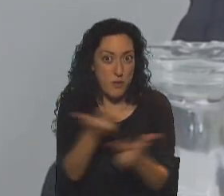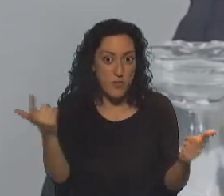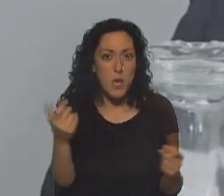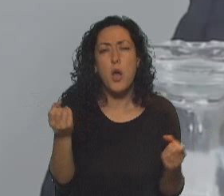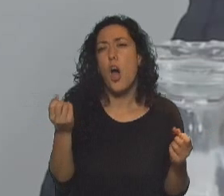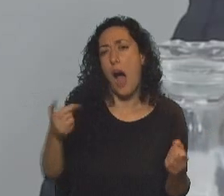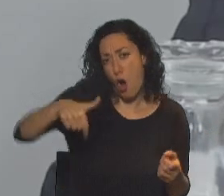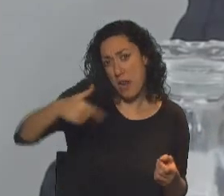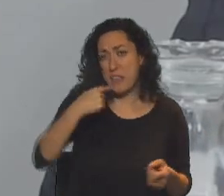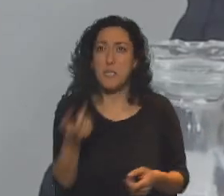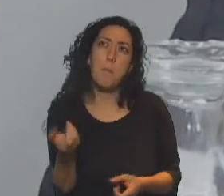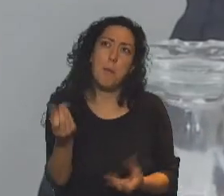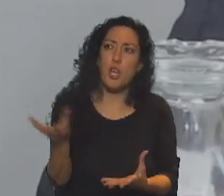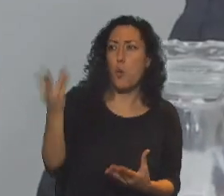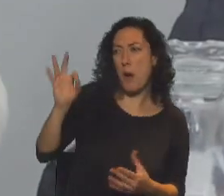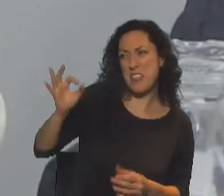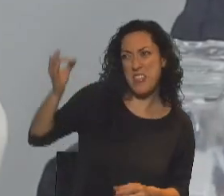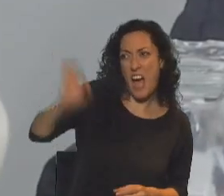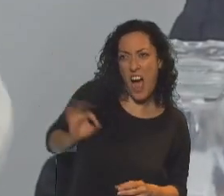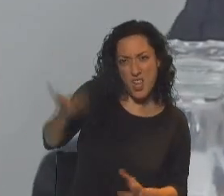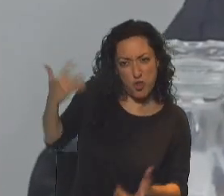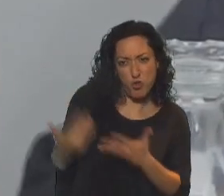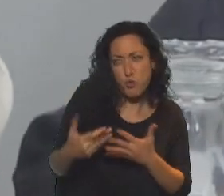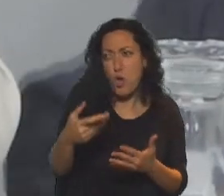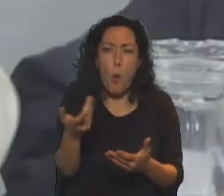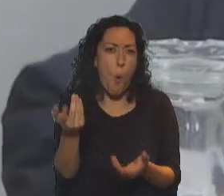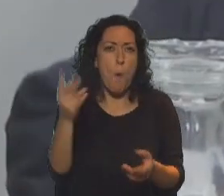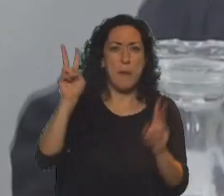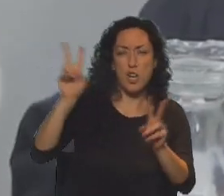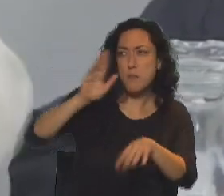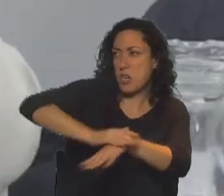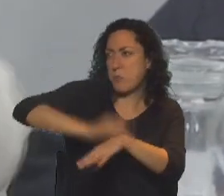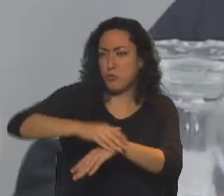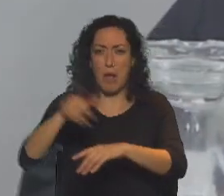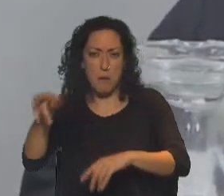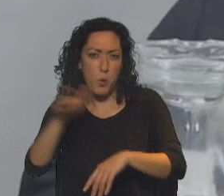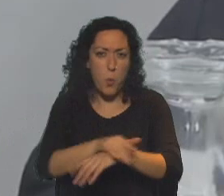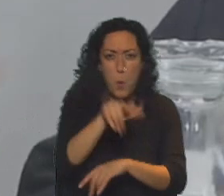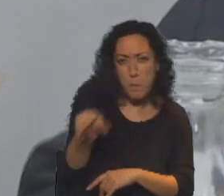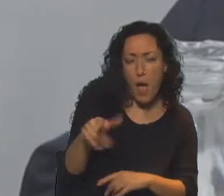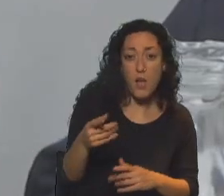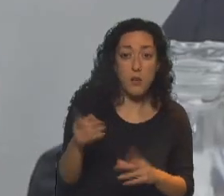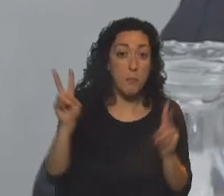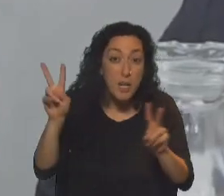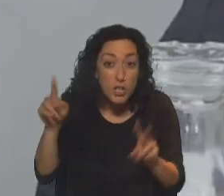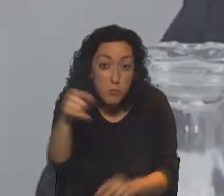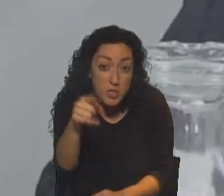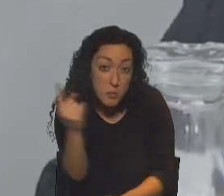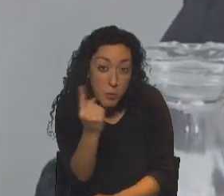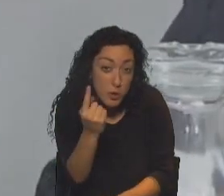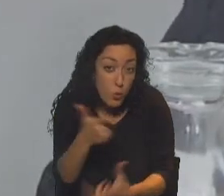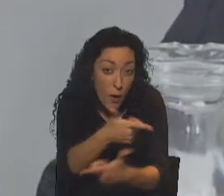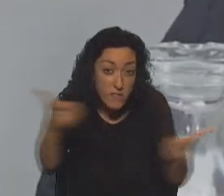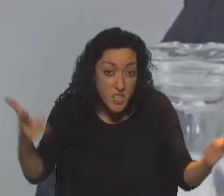lo que pasó en los últimos 40 años, el peronismo, que esto, que el peronismo es responsable, que el peronismo... No existía el peronismo.